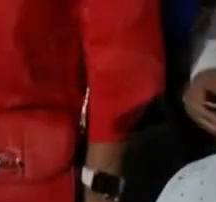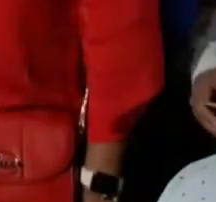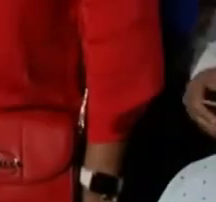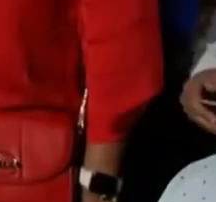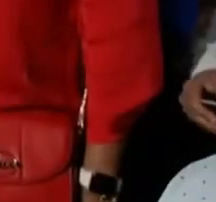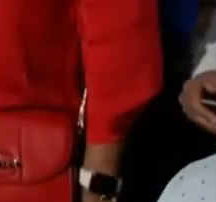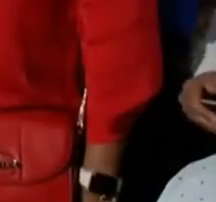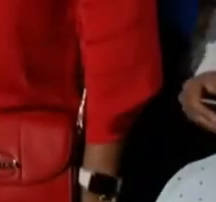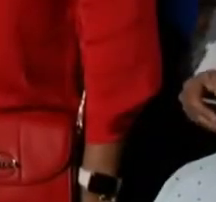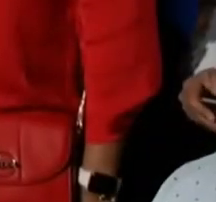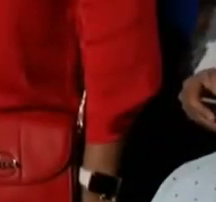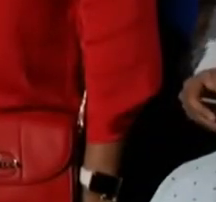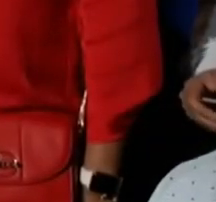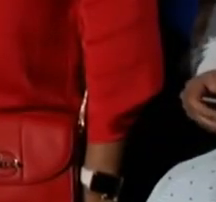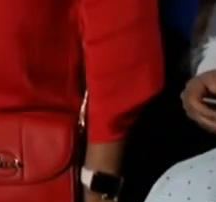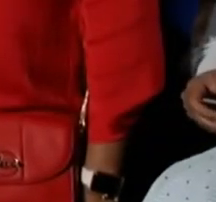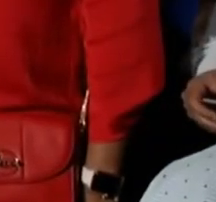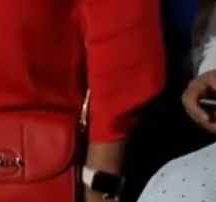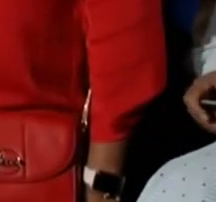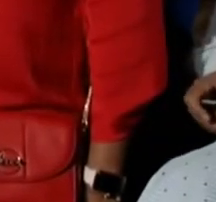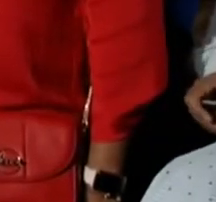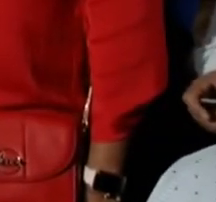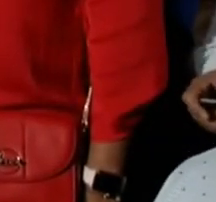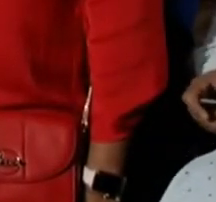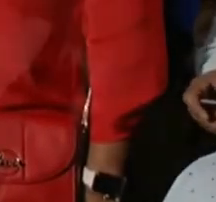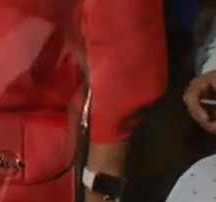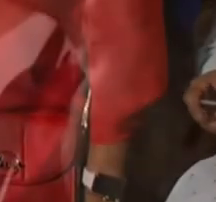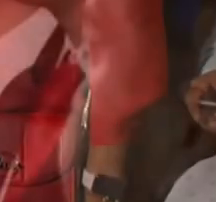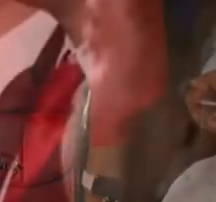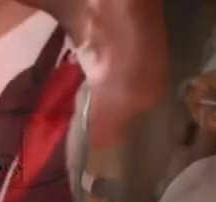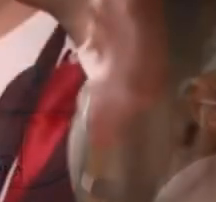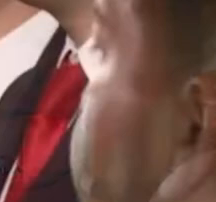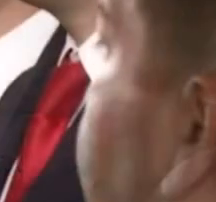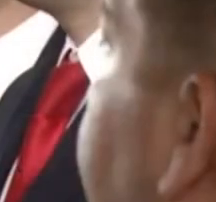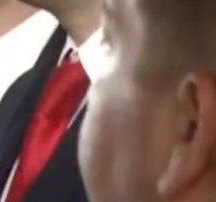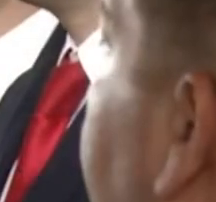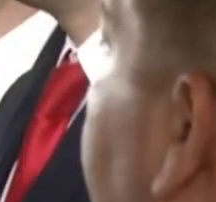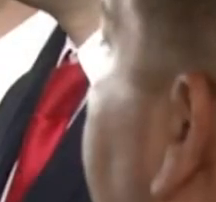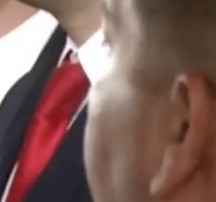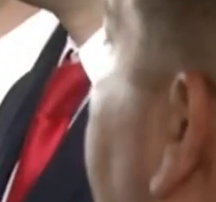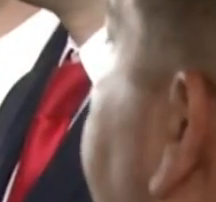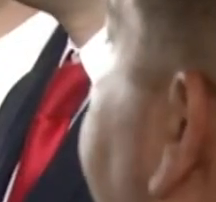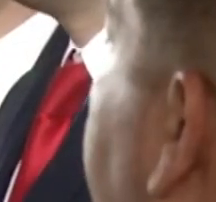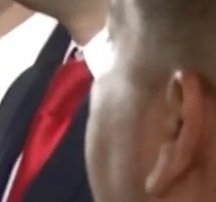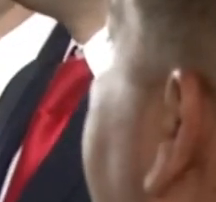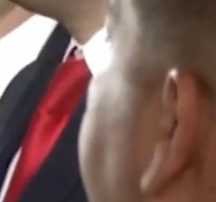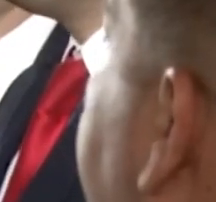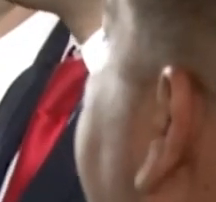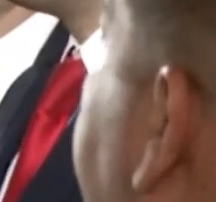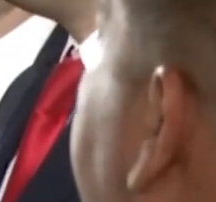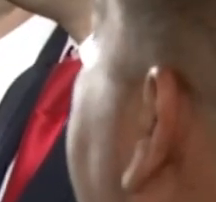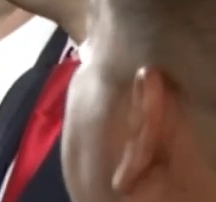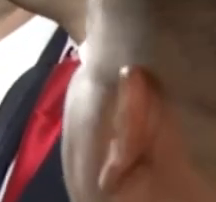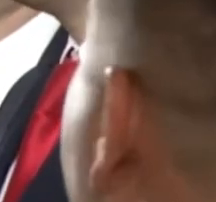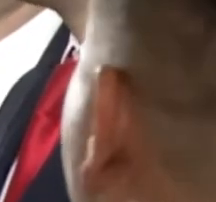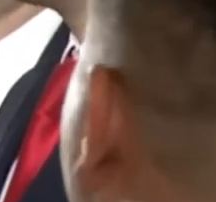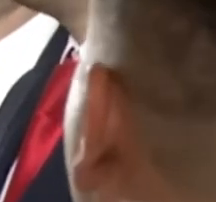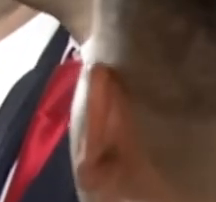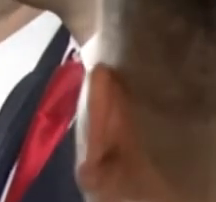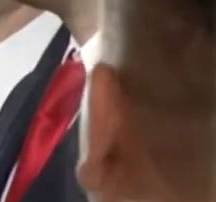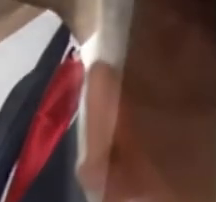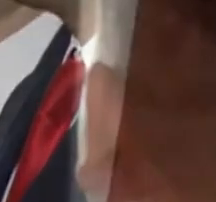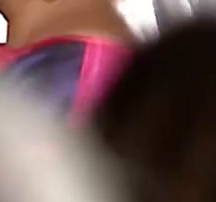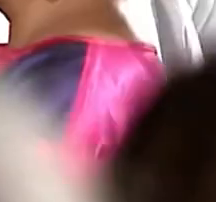Mexicanos, el grito de guerra, el acero aprestad y el bridón, y retiembla en